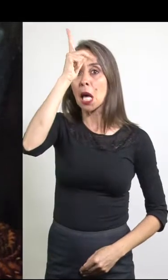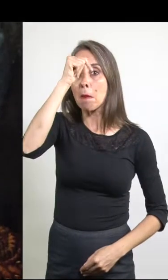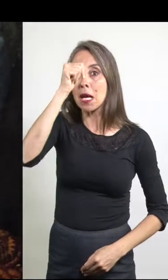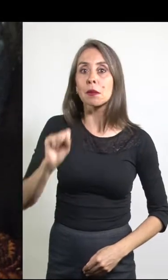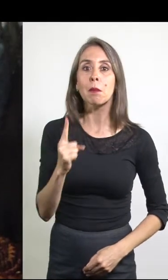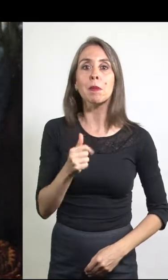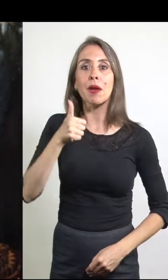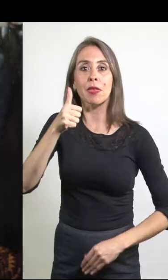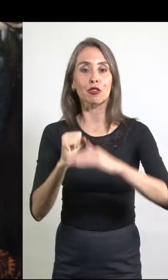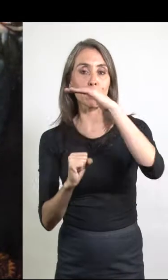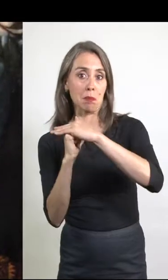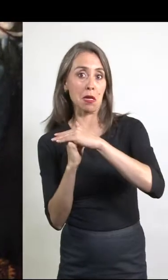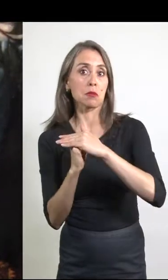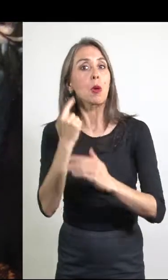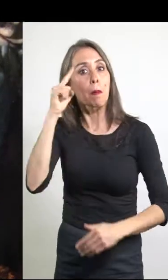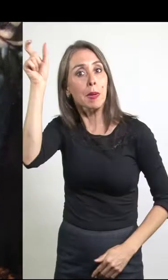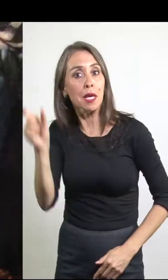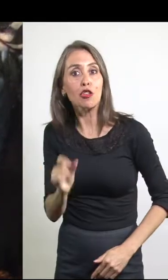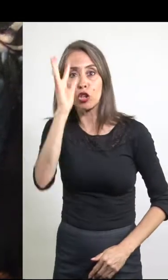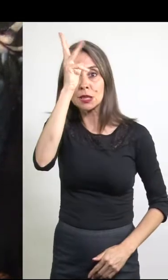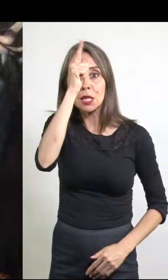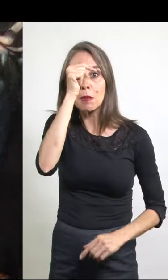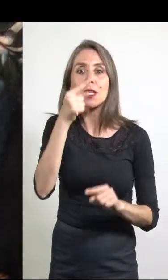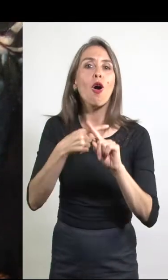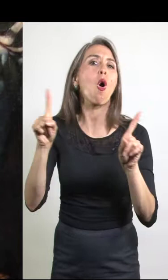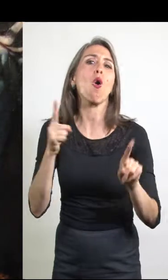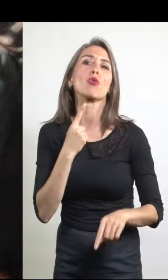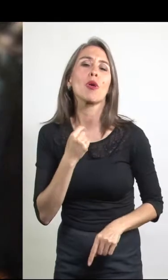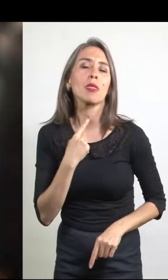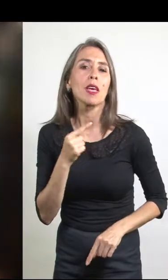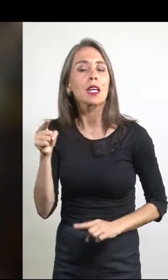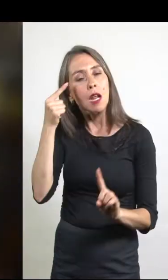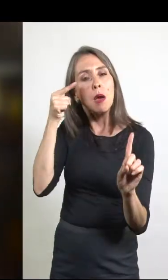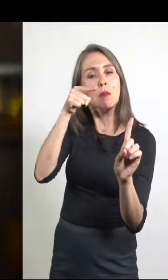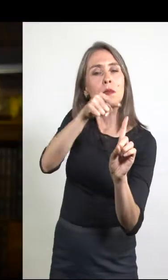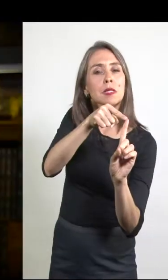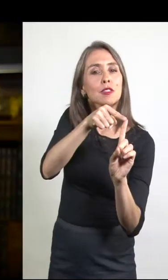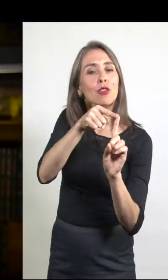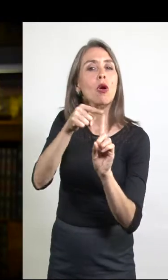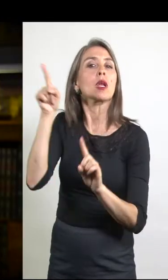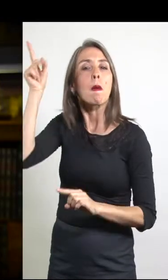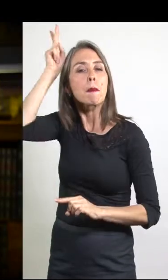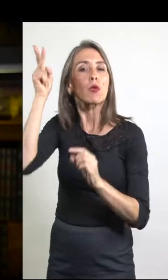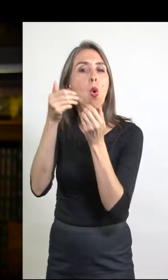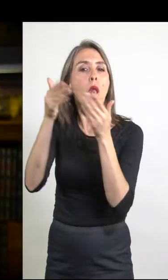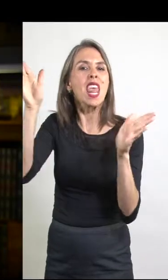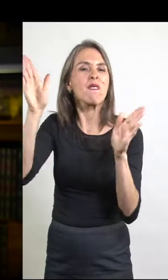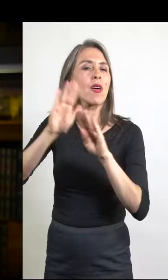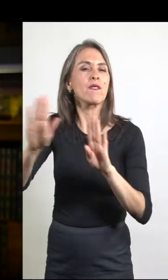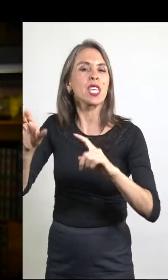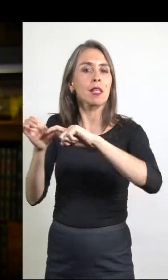director supremo. Sin embargo, San Martín tenía otros intereses, pues su visión era liberar a Perú de